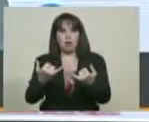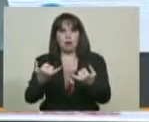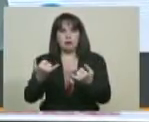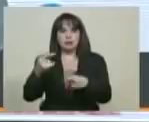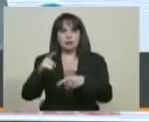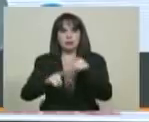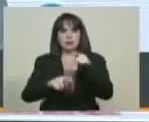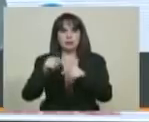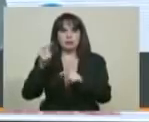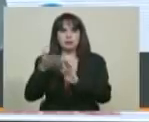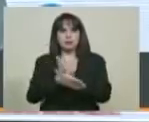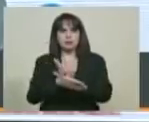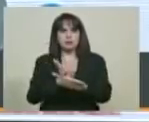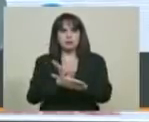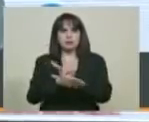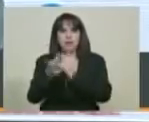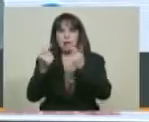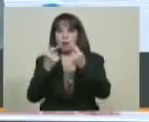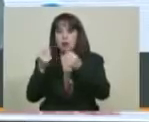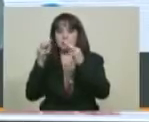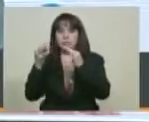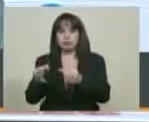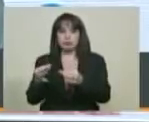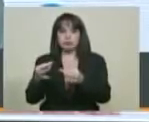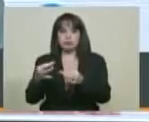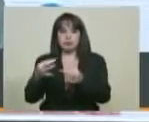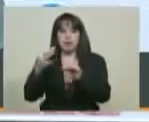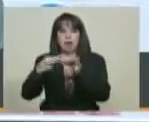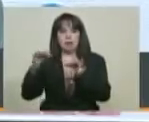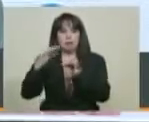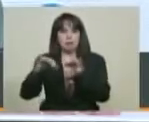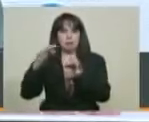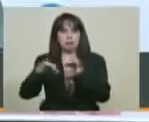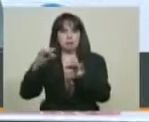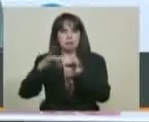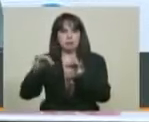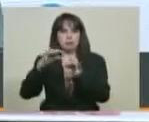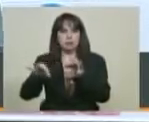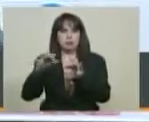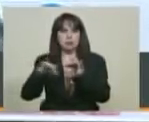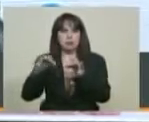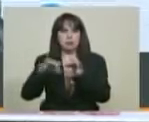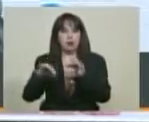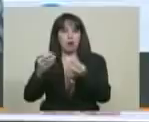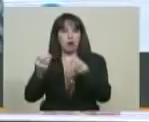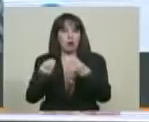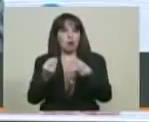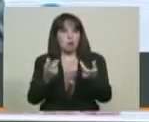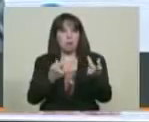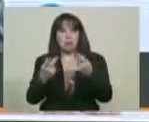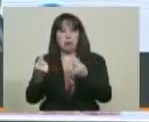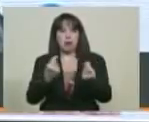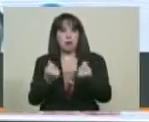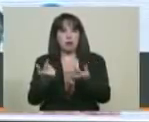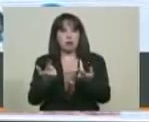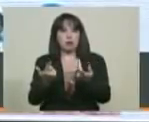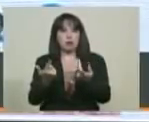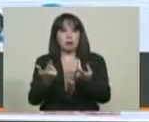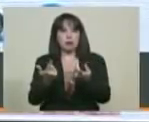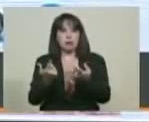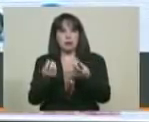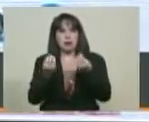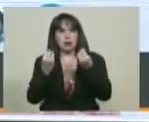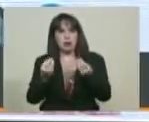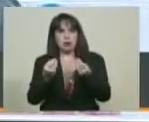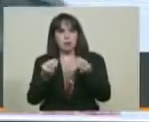valor del bolívar soberano al petro, quien va a fijar el valor de la moneda desde el punto de